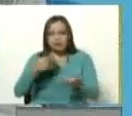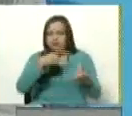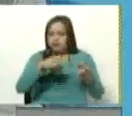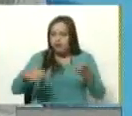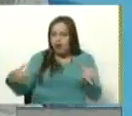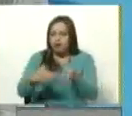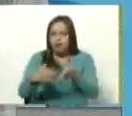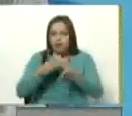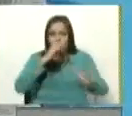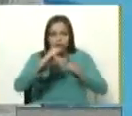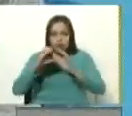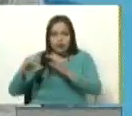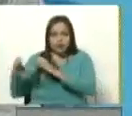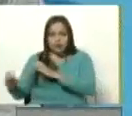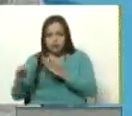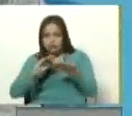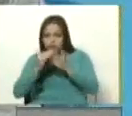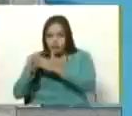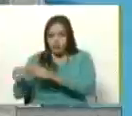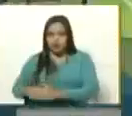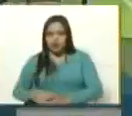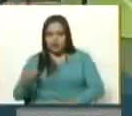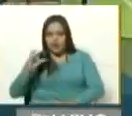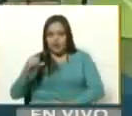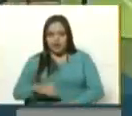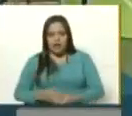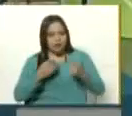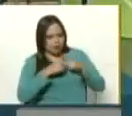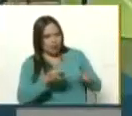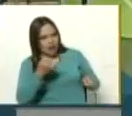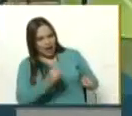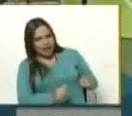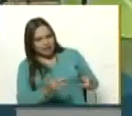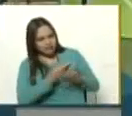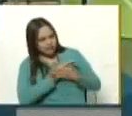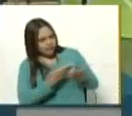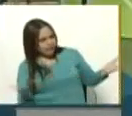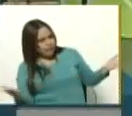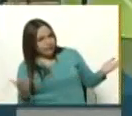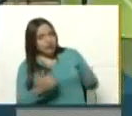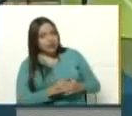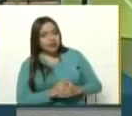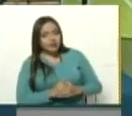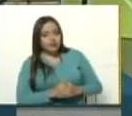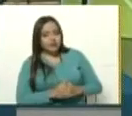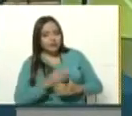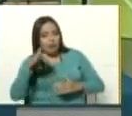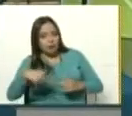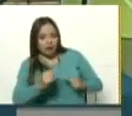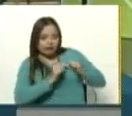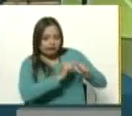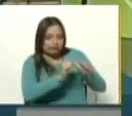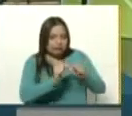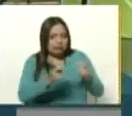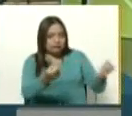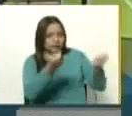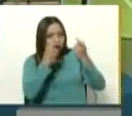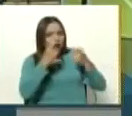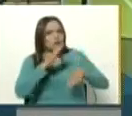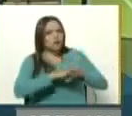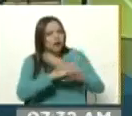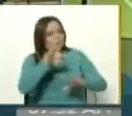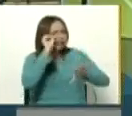comunitarios en toda Caracas. Pero si están prestos para seguirse formando, porque la formación